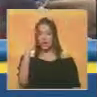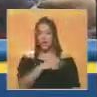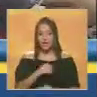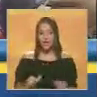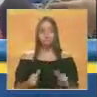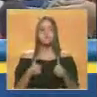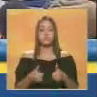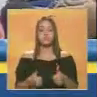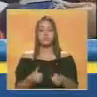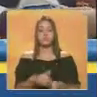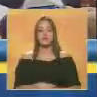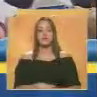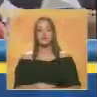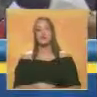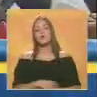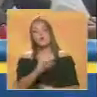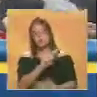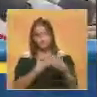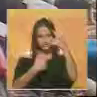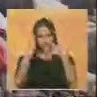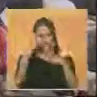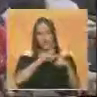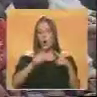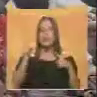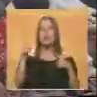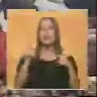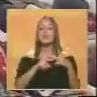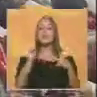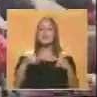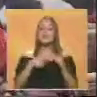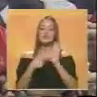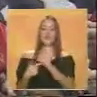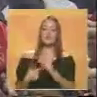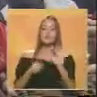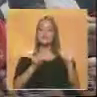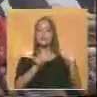inauguración con el comandante Arias, con el comandante presidente, vamos allí a albergar 72 familias.